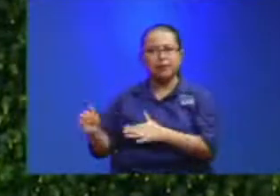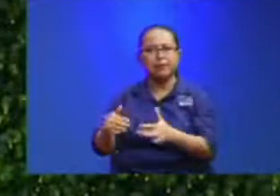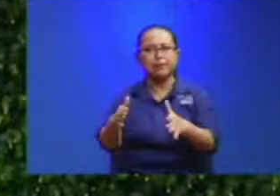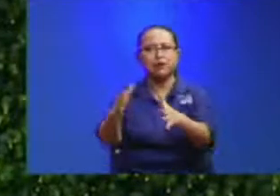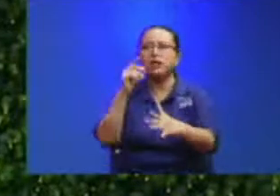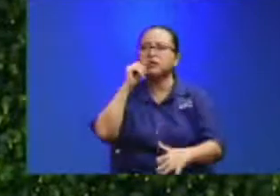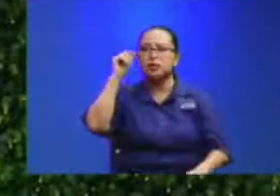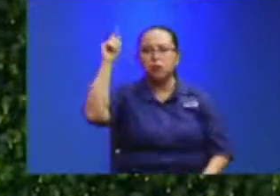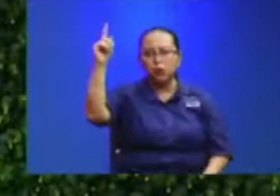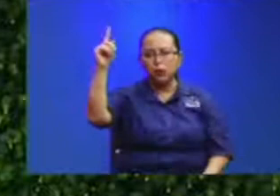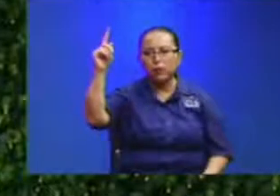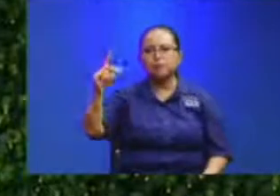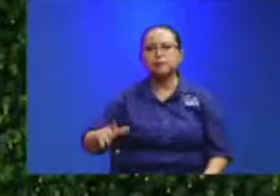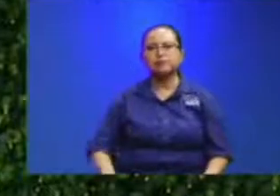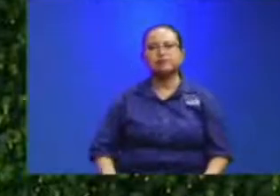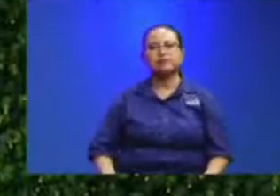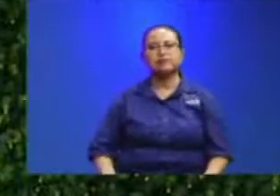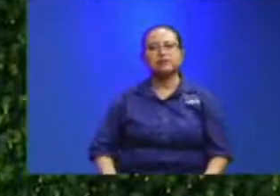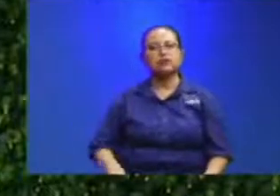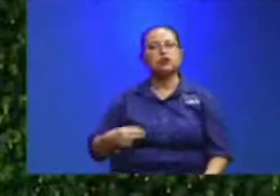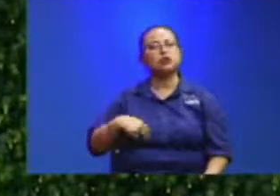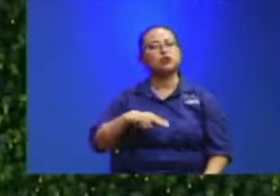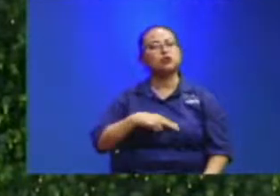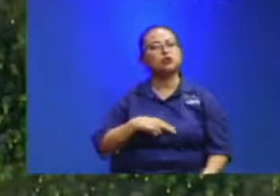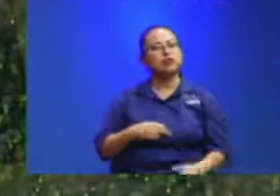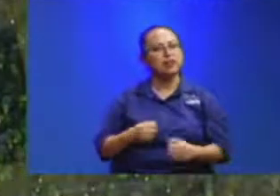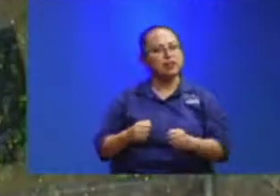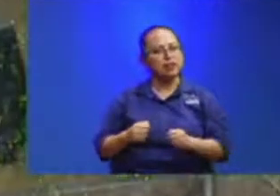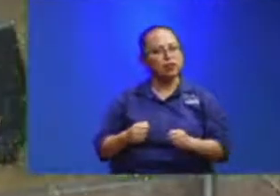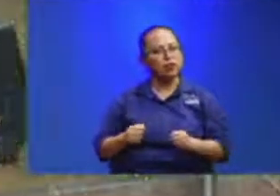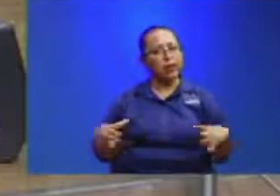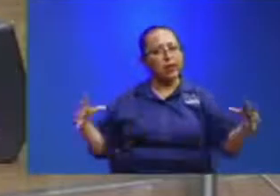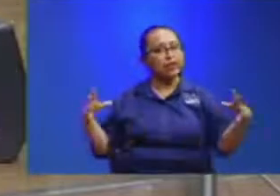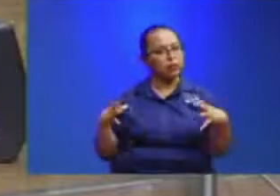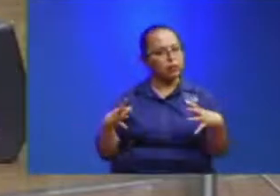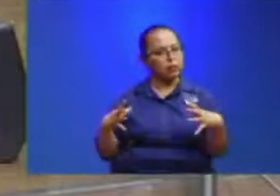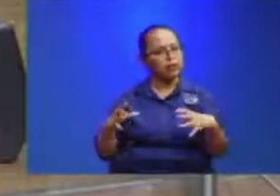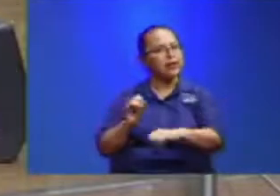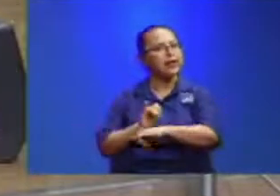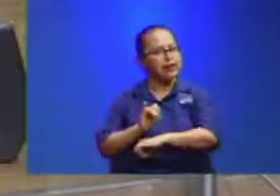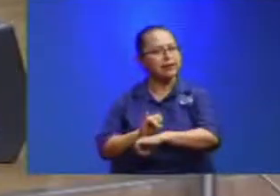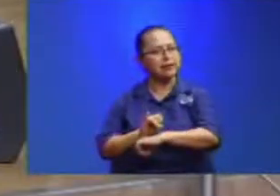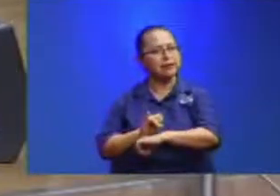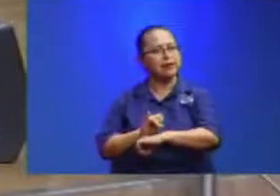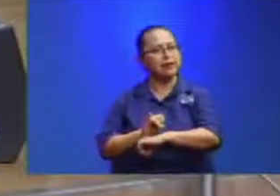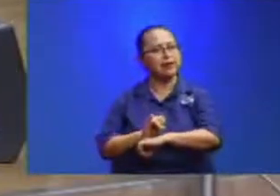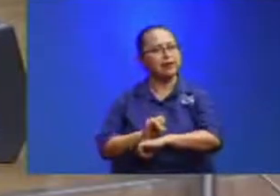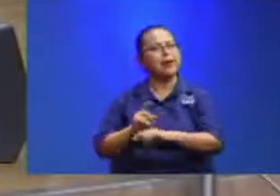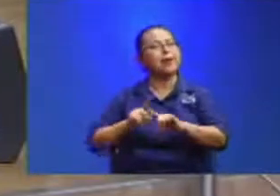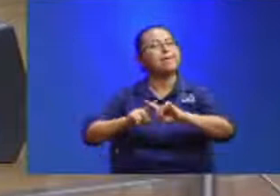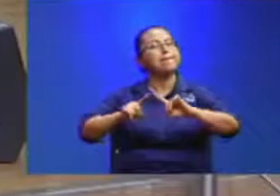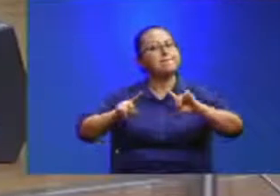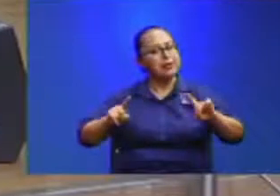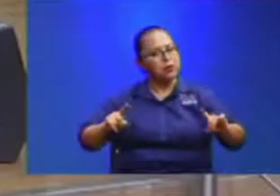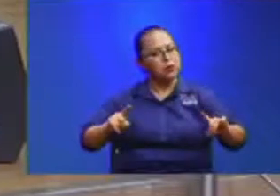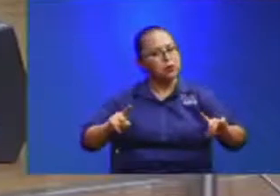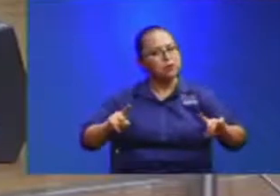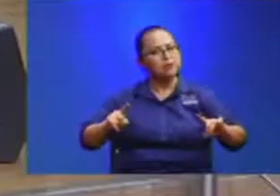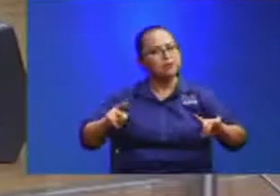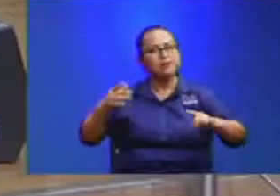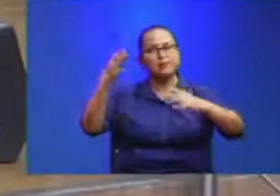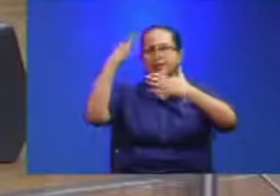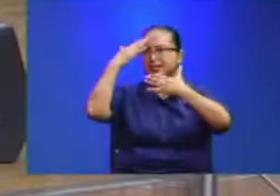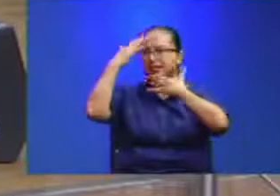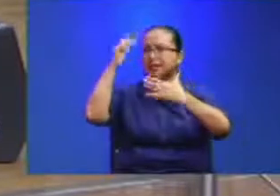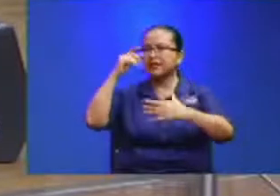señor lo tenemos que hacer grupal congregacional pero gracias a dios lo